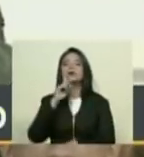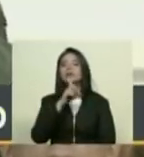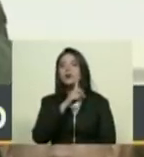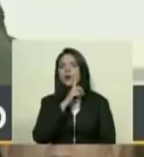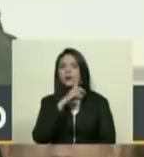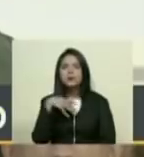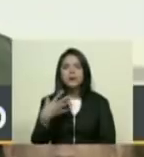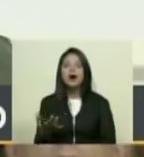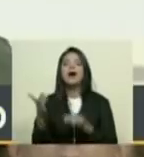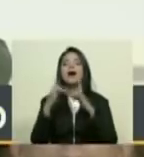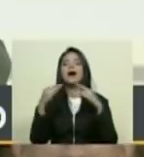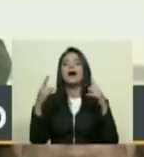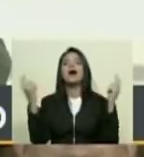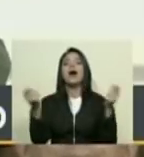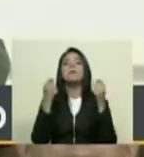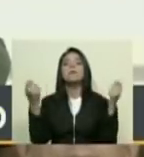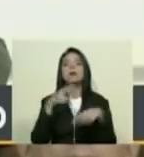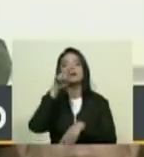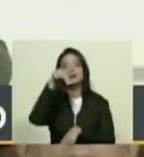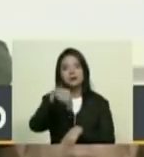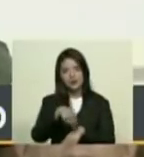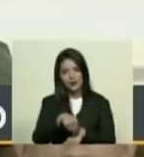repito, Campaña Nacional